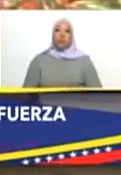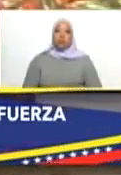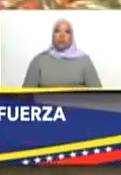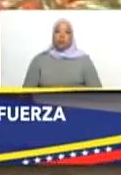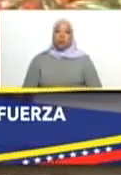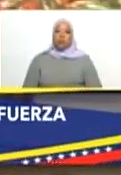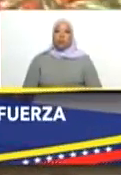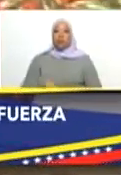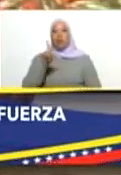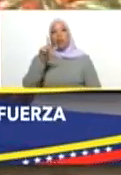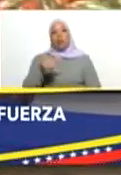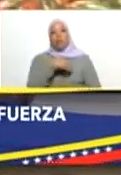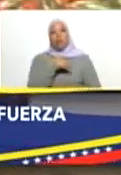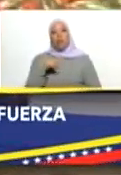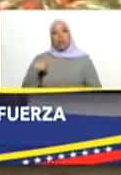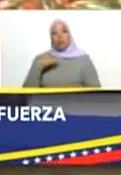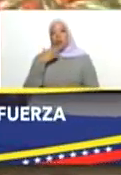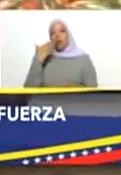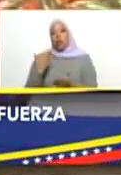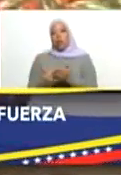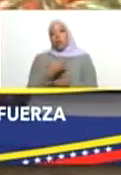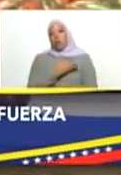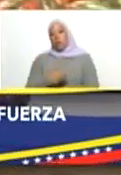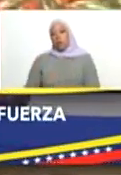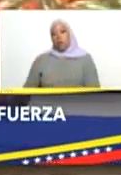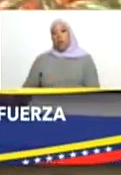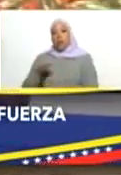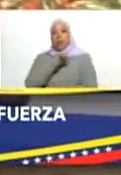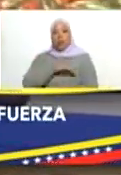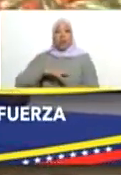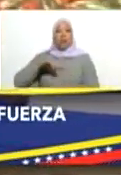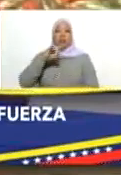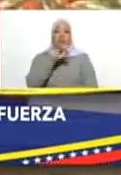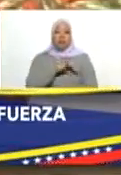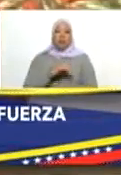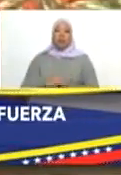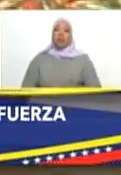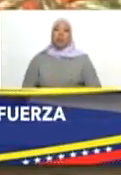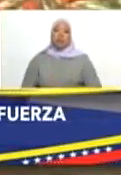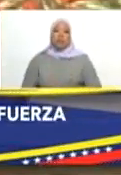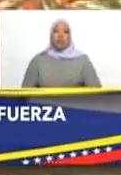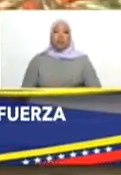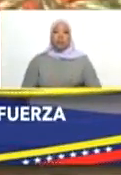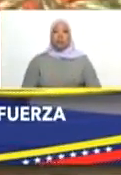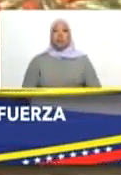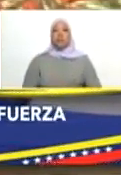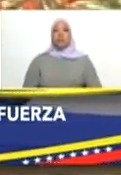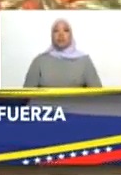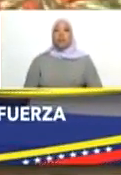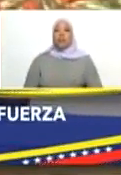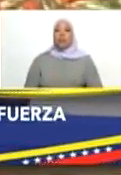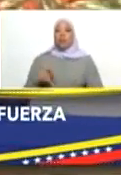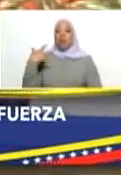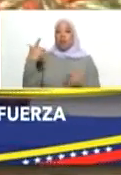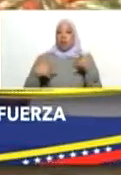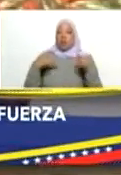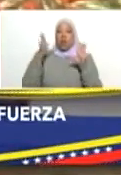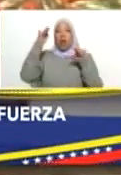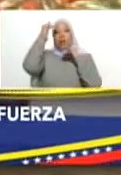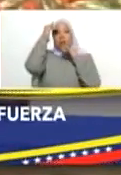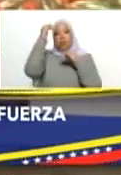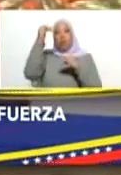Y también quiero agradecer al presidente de Chile, Gabriel Boric, por las atenciones que ha